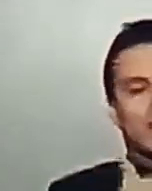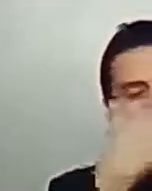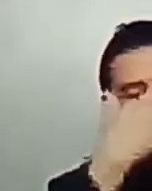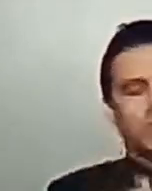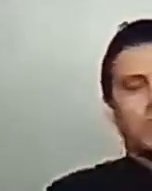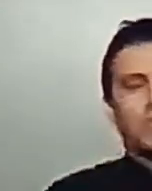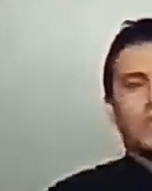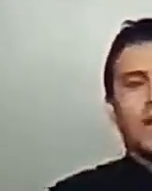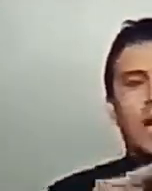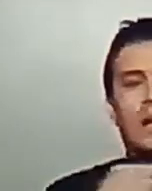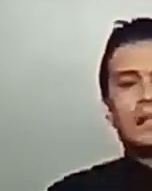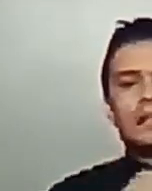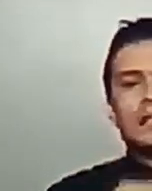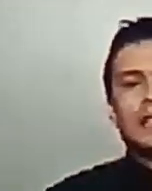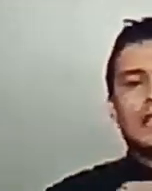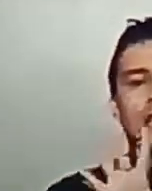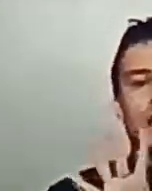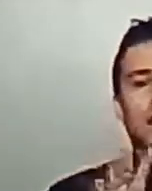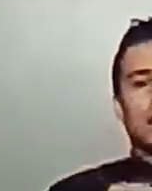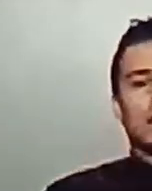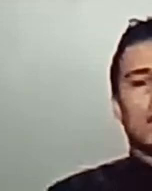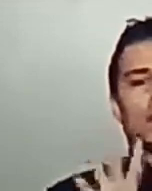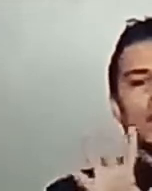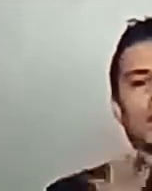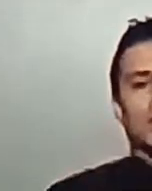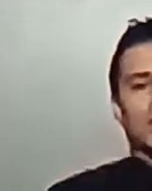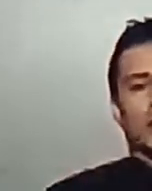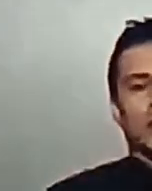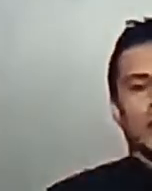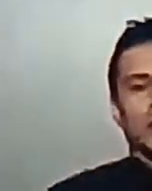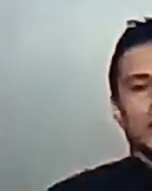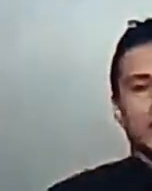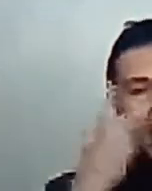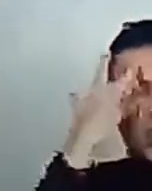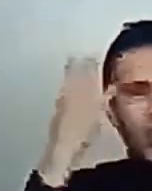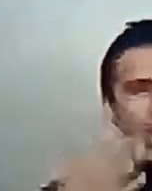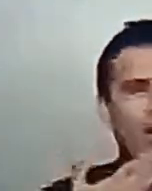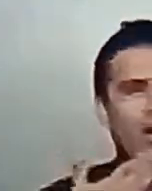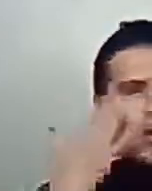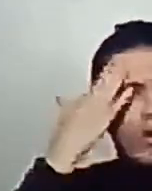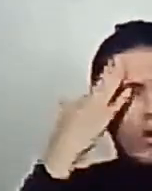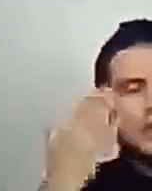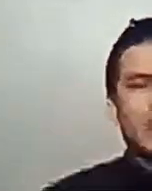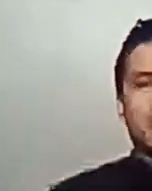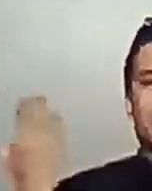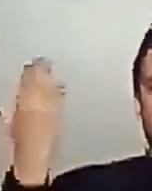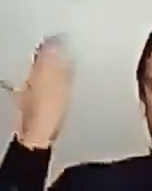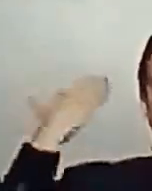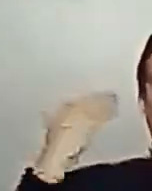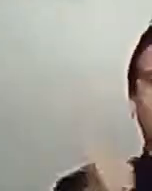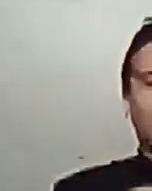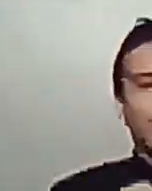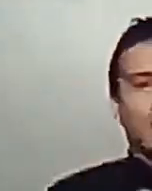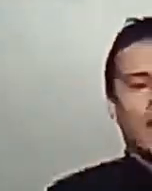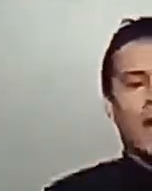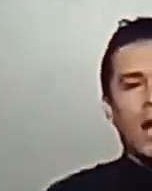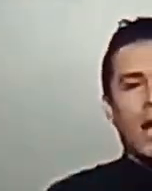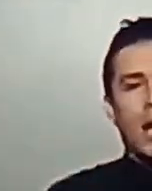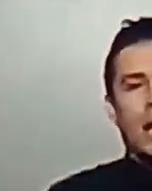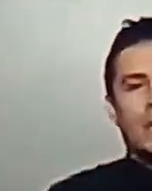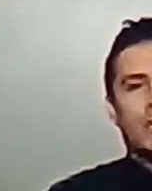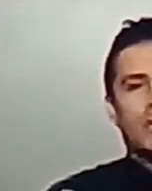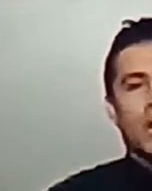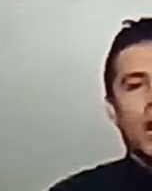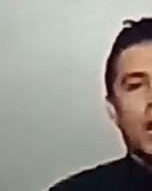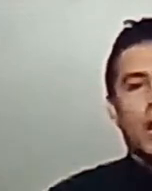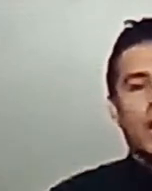Porque sabemos cómo combatir la inseguridad. Ya lo hicimos, tuvimos las mejores cifras de seguridad, de reconocimiento internacional en el gobierno de la